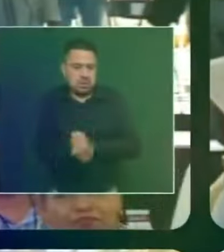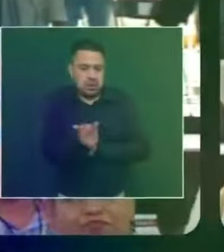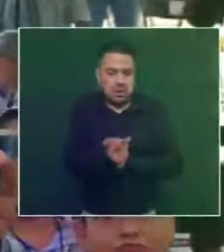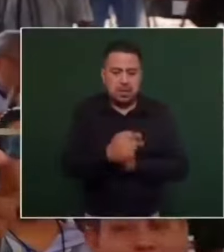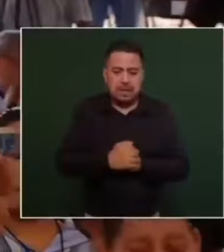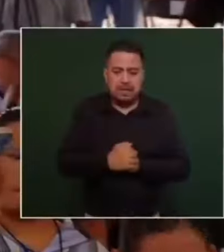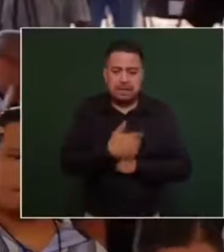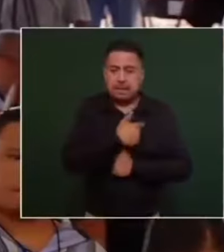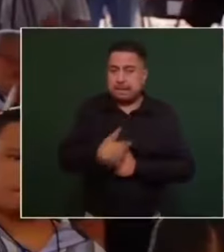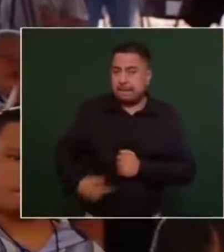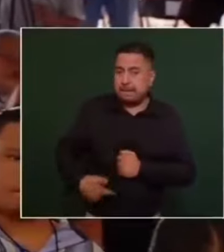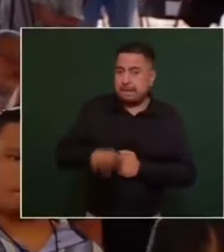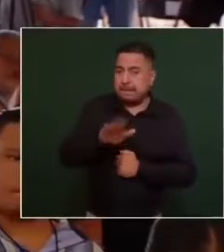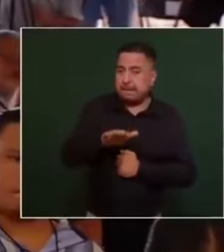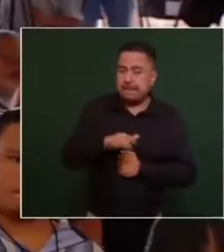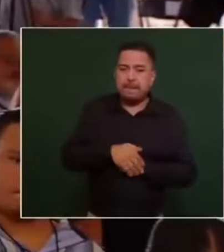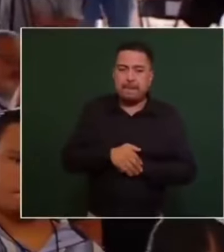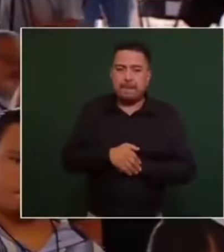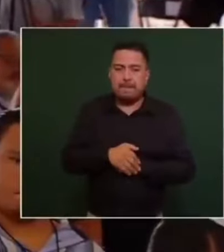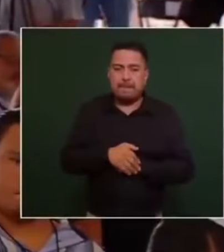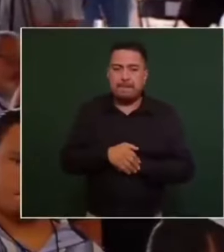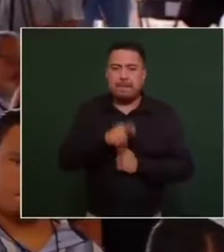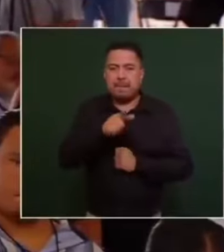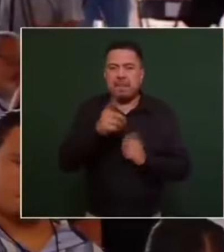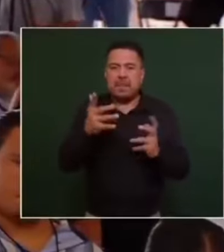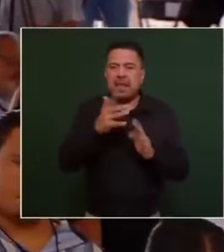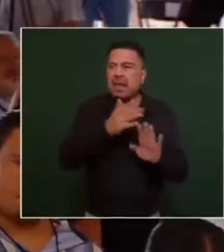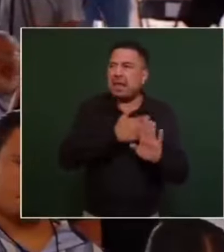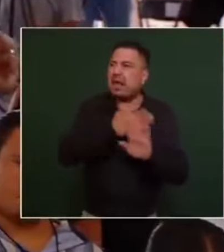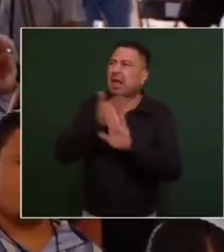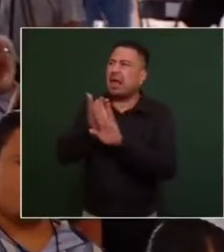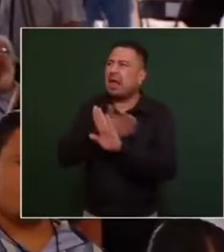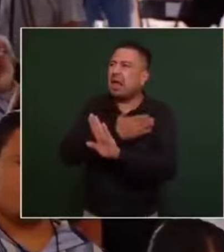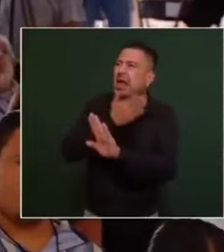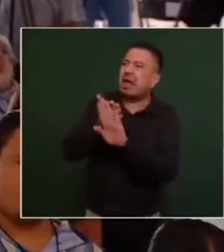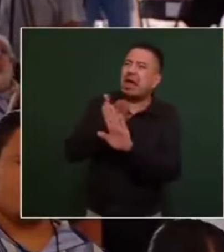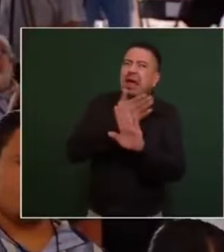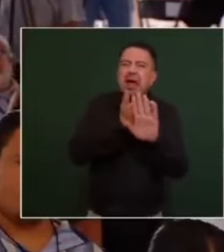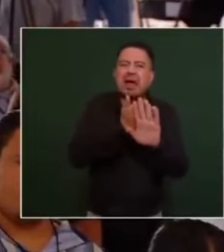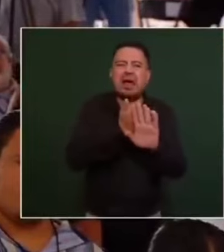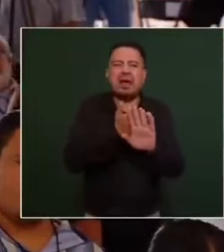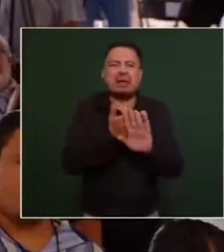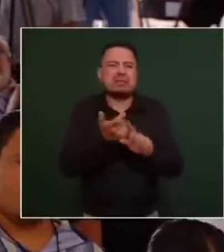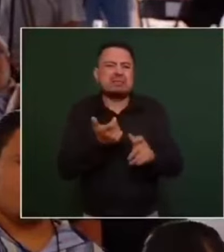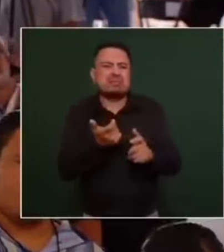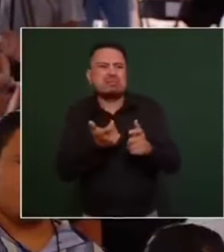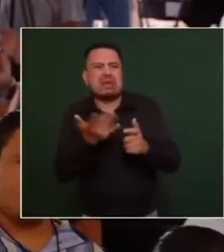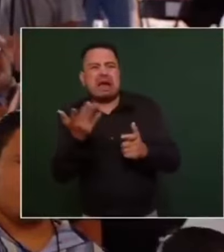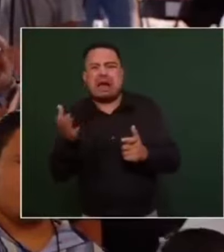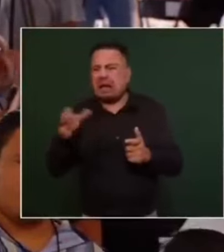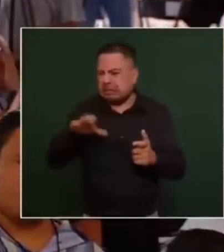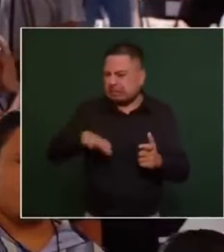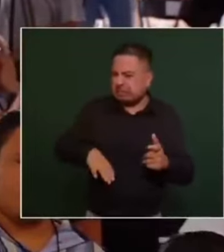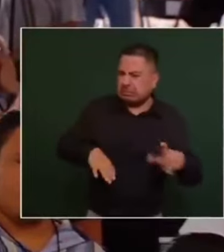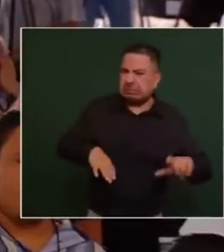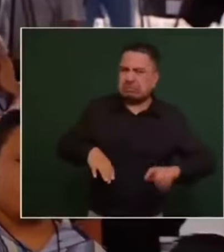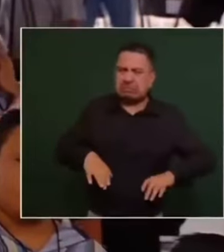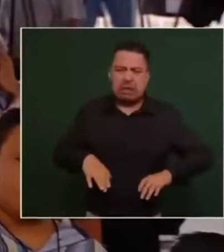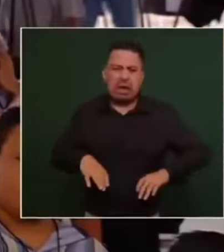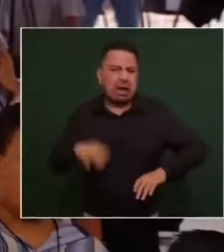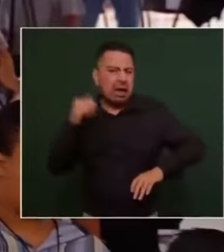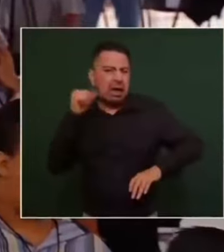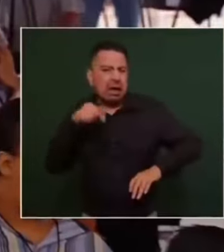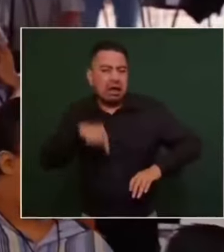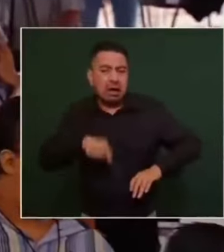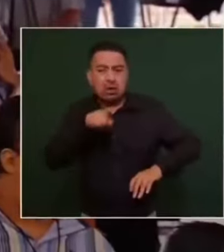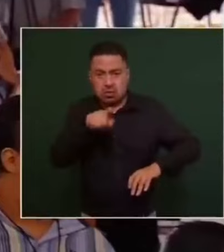Señor presidente, a pesar de las críticas que ha hecho usted a los altos sueldos que tienen los ediles en Acapulco, en sueldos y gestión, ¿les